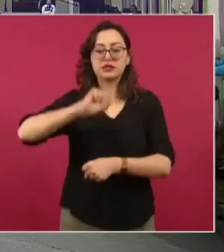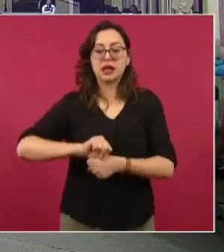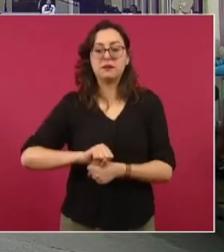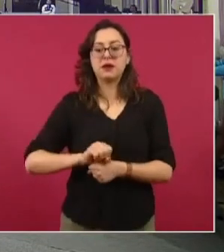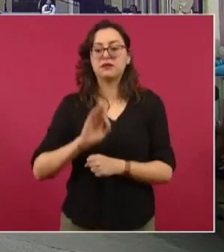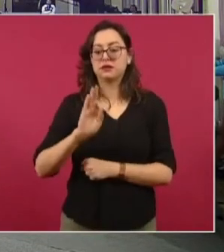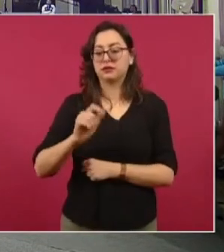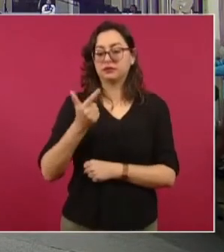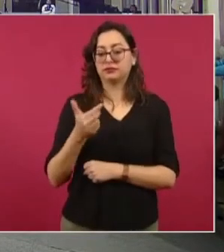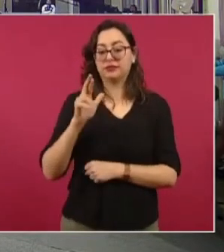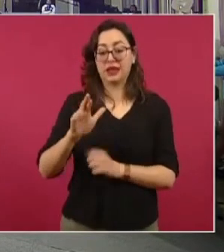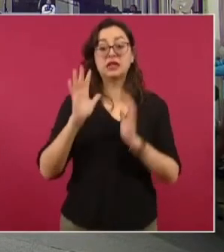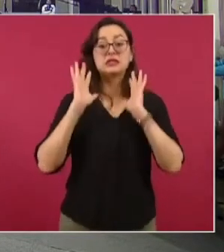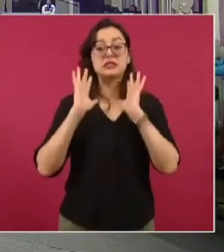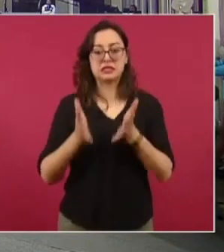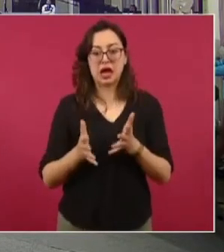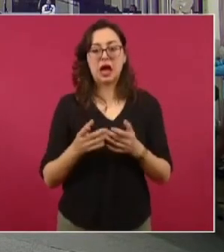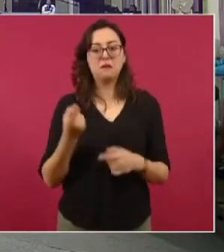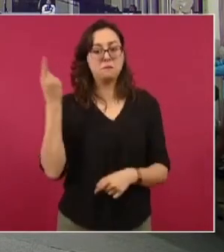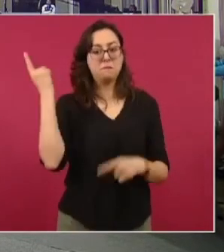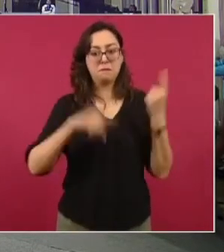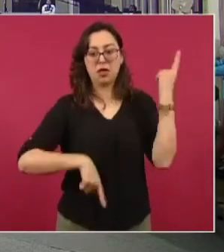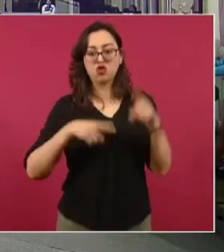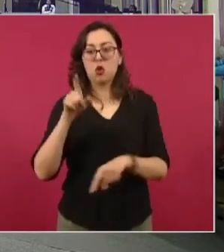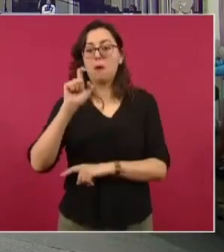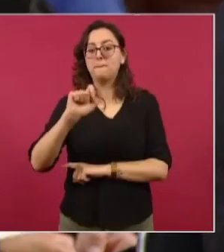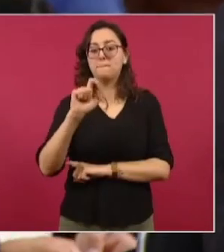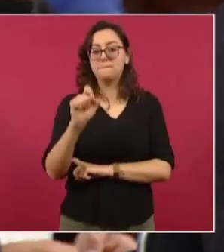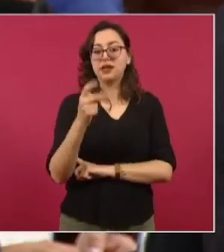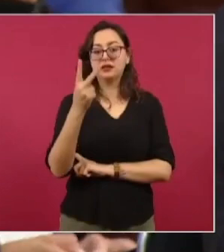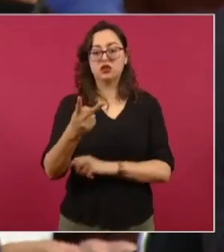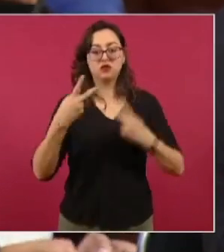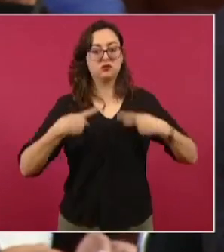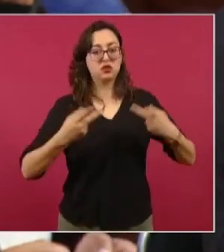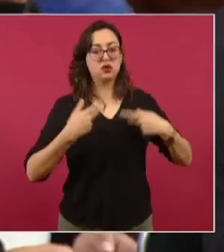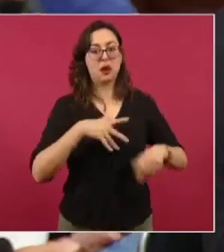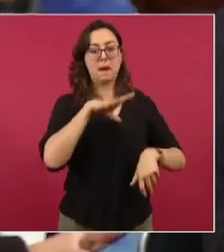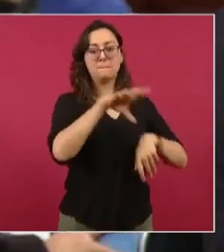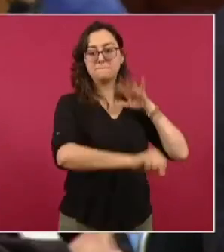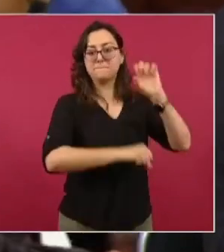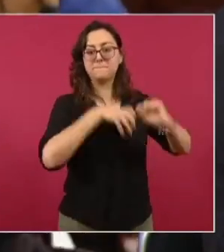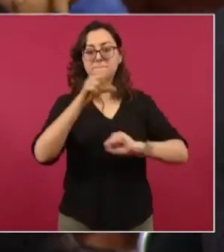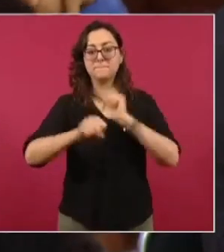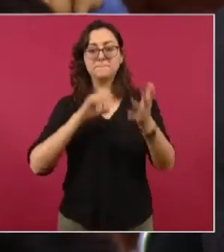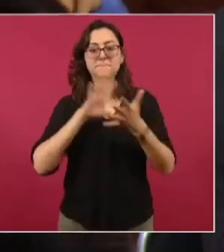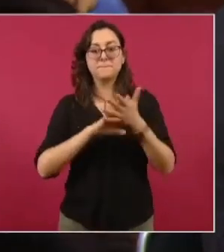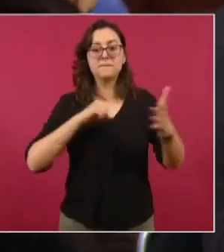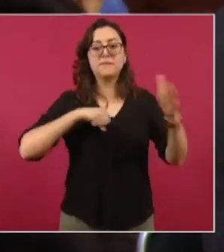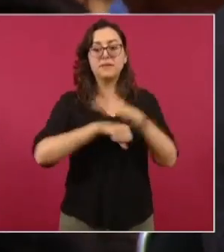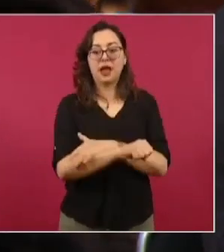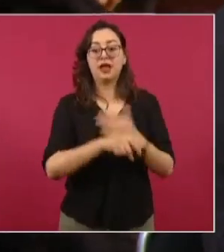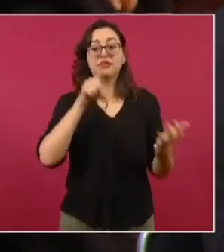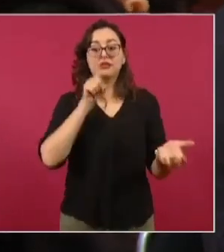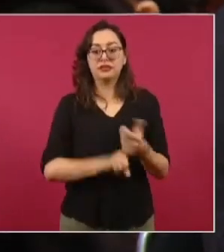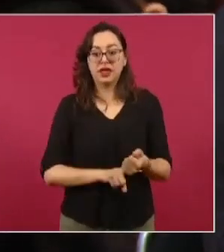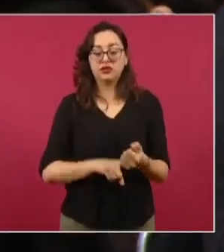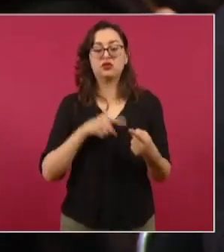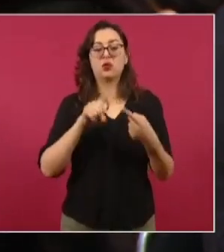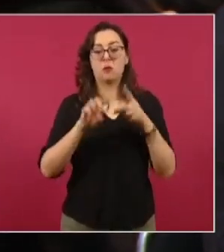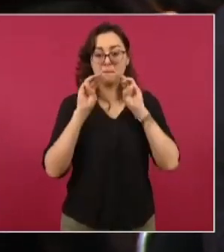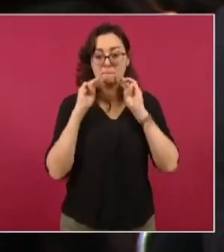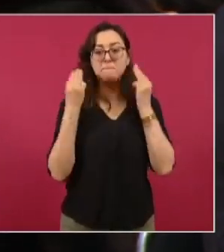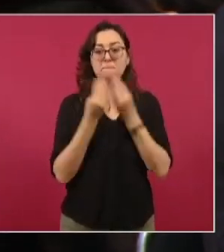órdenes de aprehensión contra exfuncionarios y beneficiarios de los desvíos por los delitos de delincuencia